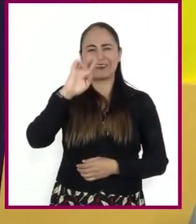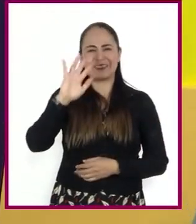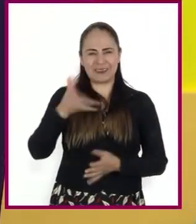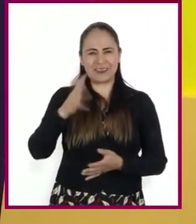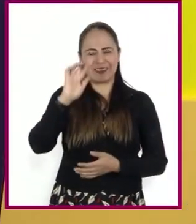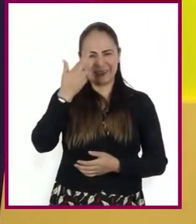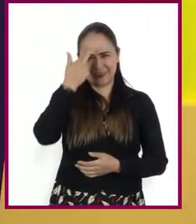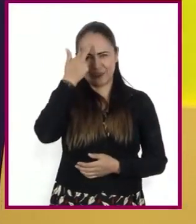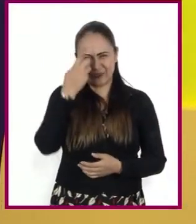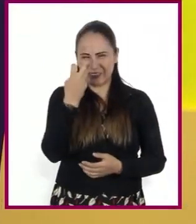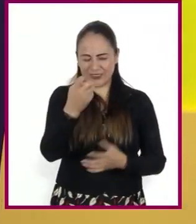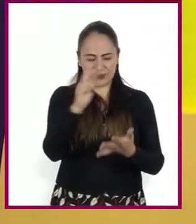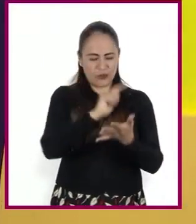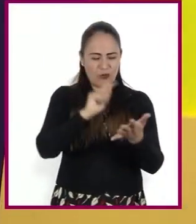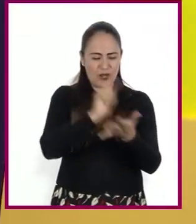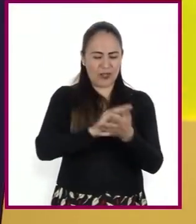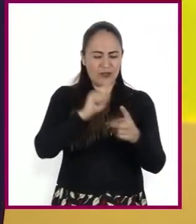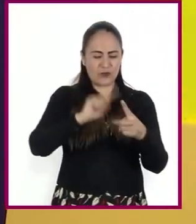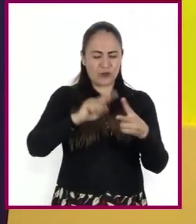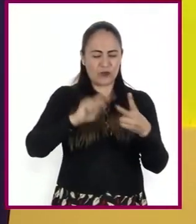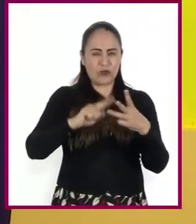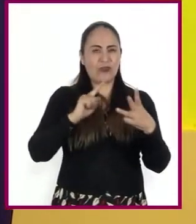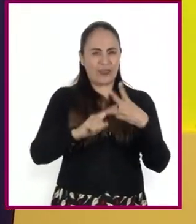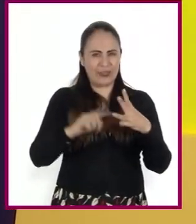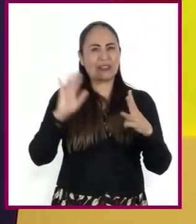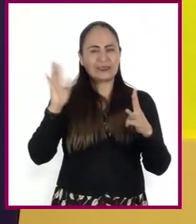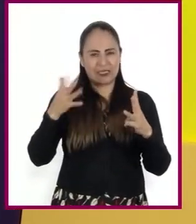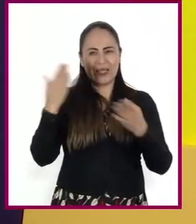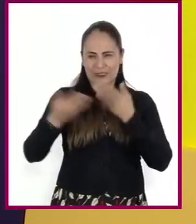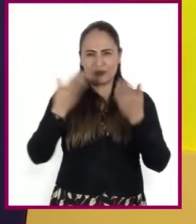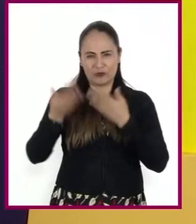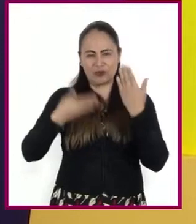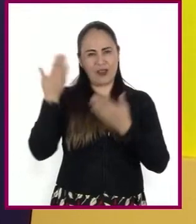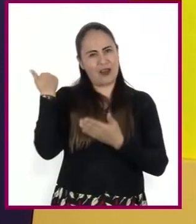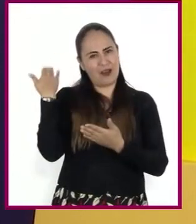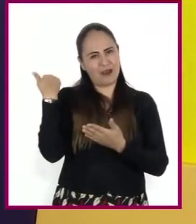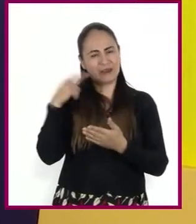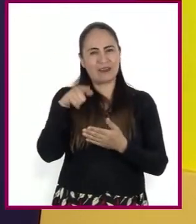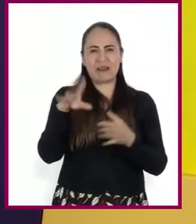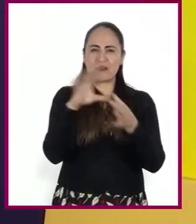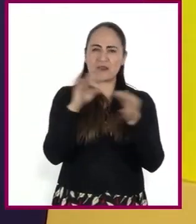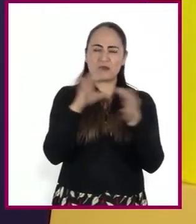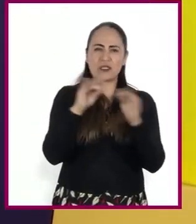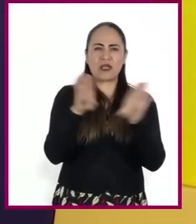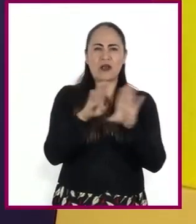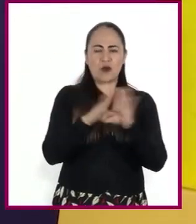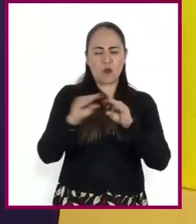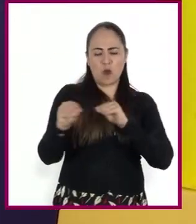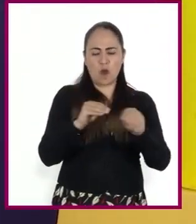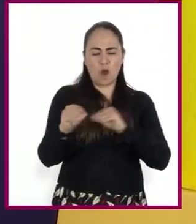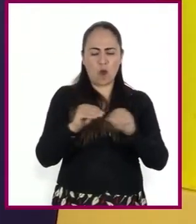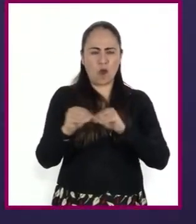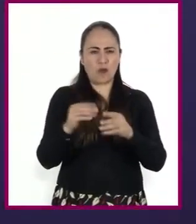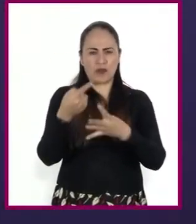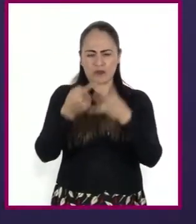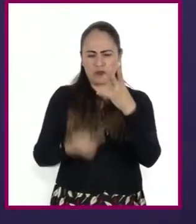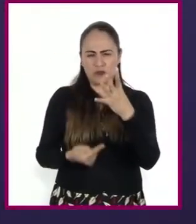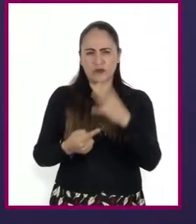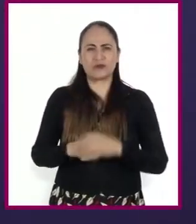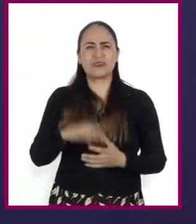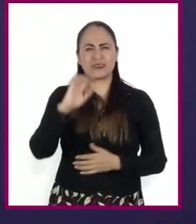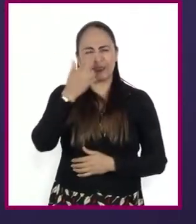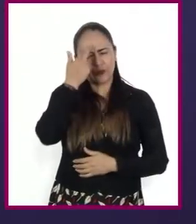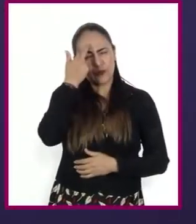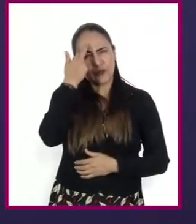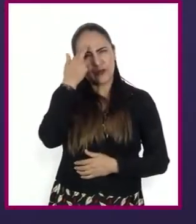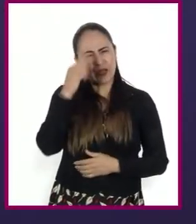que estudiamos sus 3 leyes hace tiempo, las cuales nos explican cómo funciona el movimiento de los objetos. Recuerdo